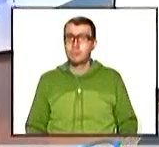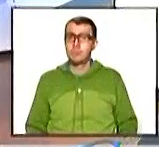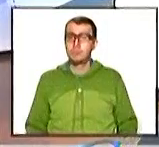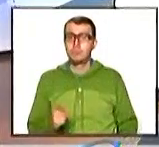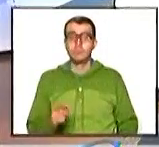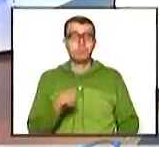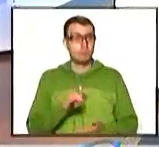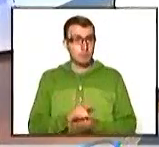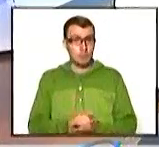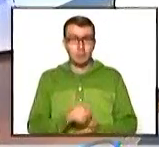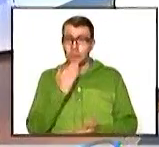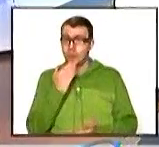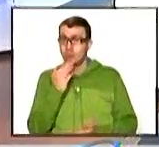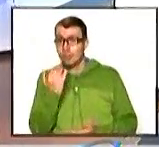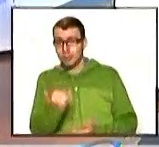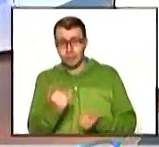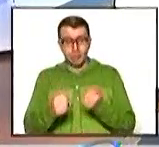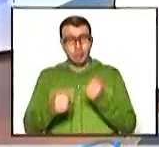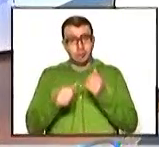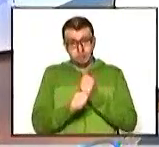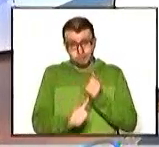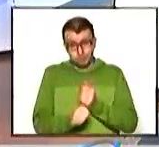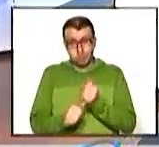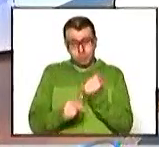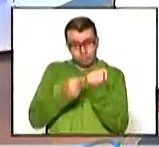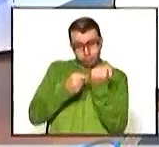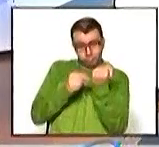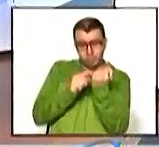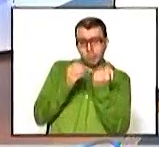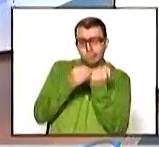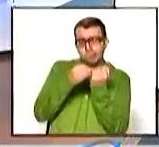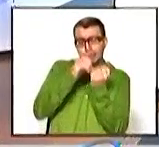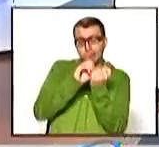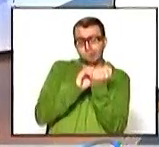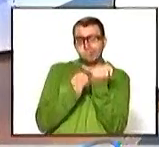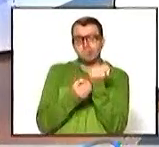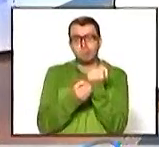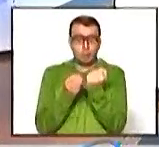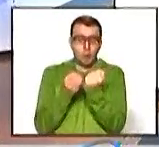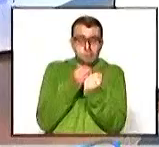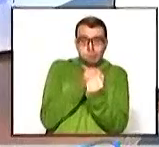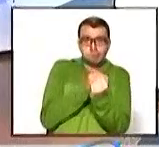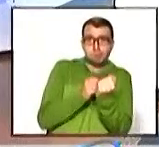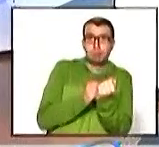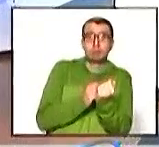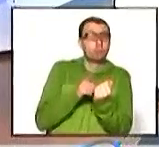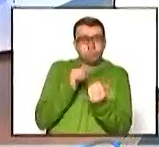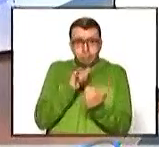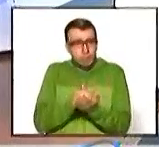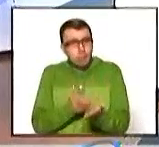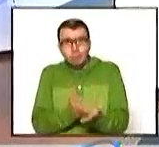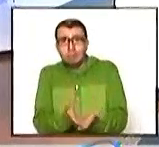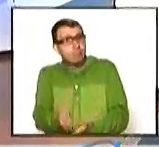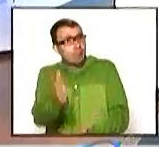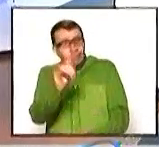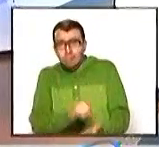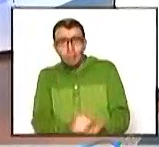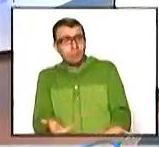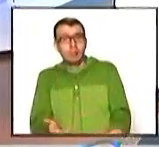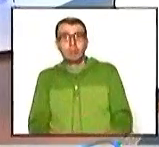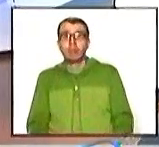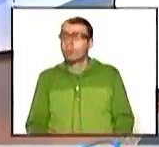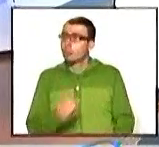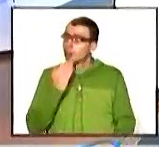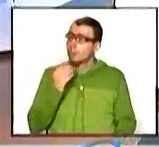pueden erradicar totalmente. Conozco un caso de una persona que va a darle el cuerpo y hasta se le